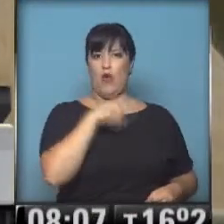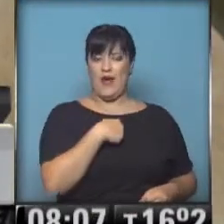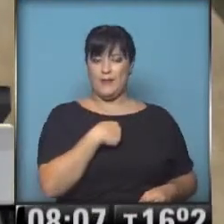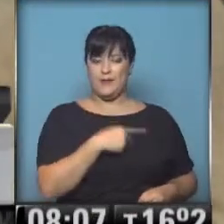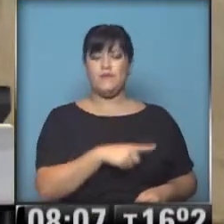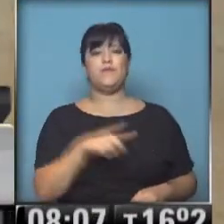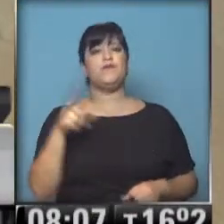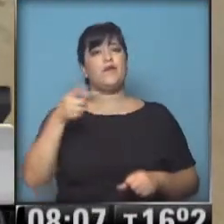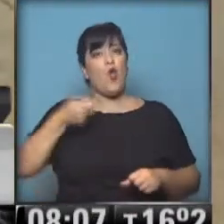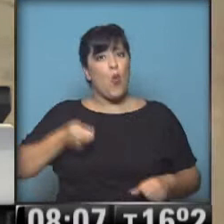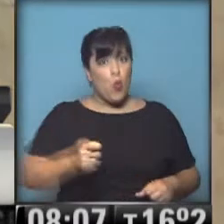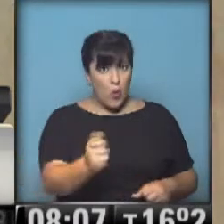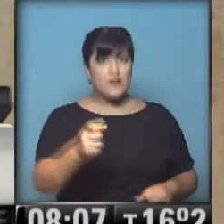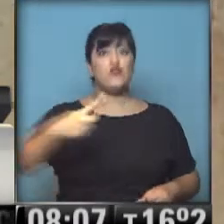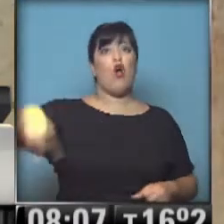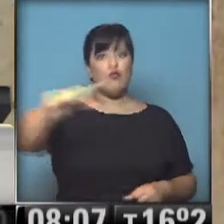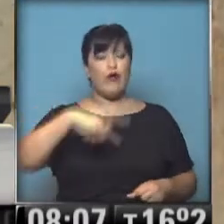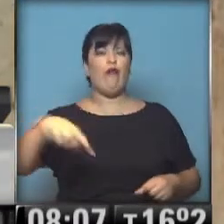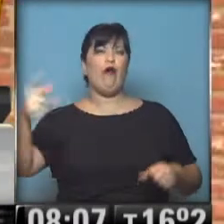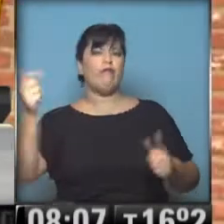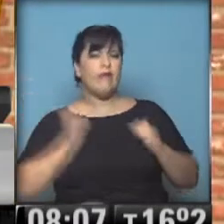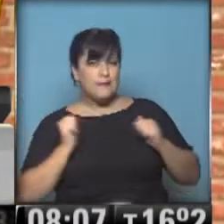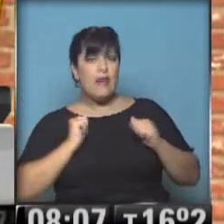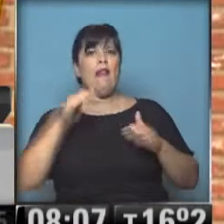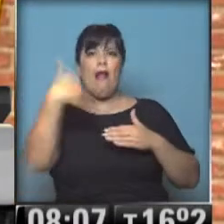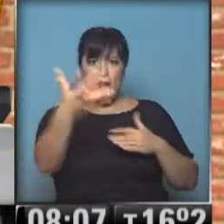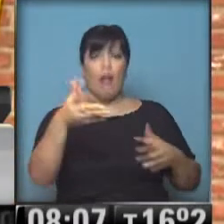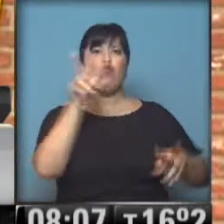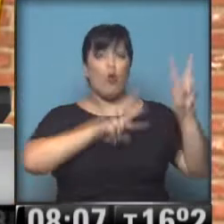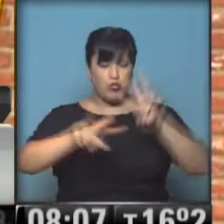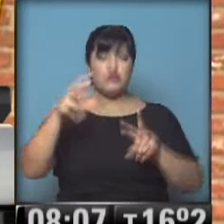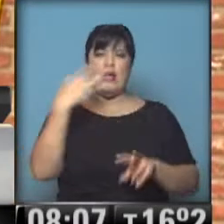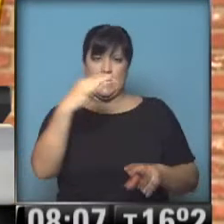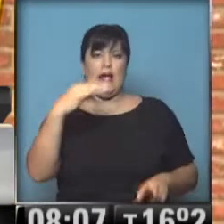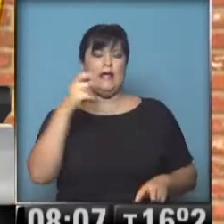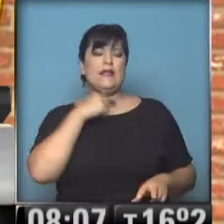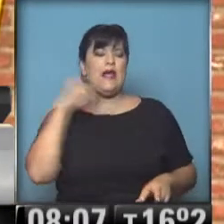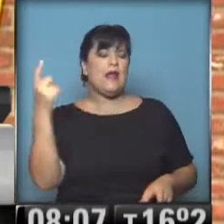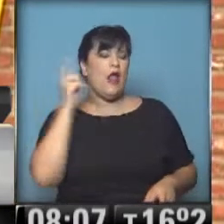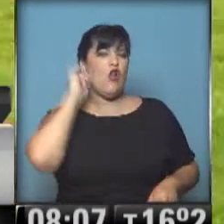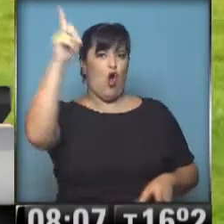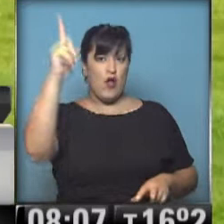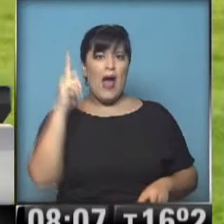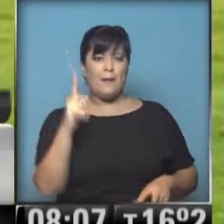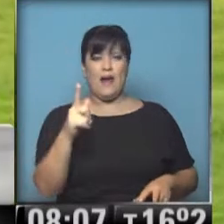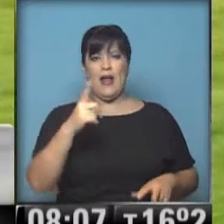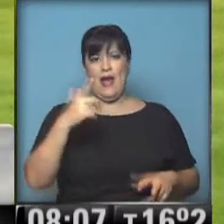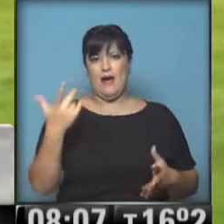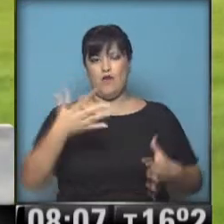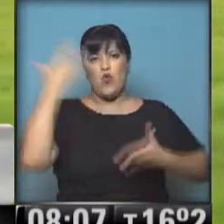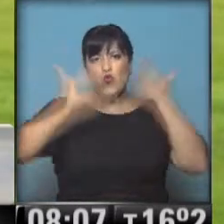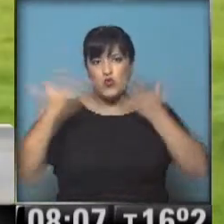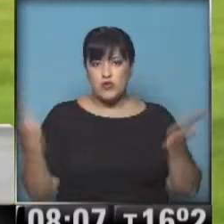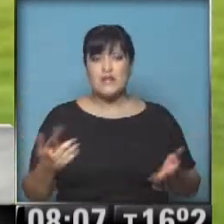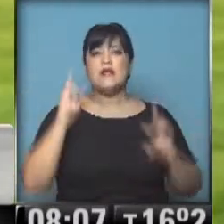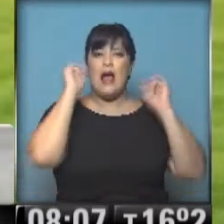se abren las esperanzas de seguir buscando verdad y justicia y además de conocer la historia de ignacio guido